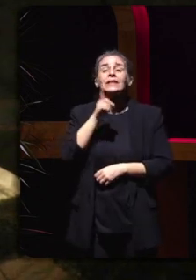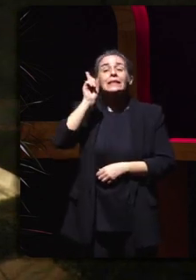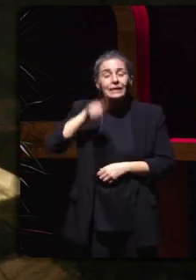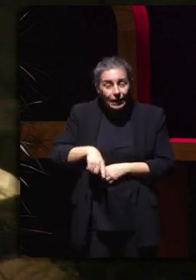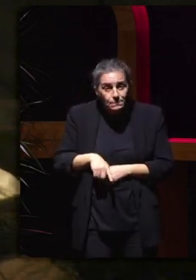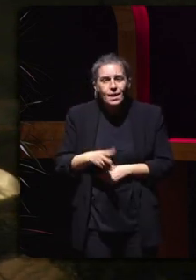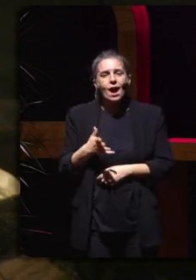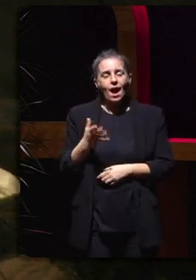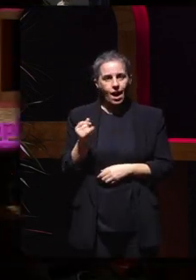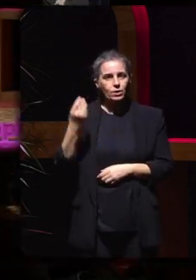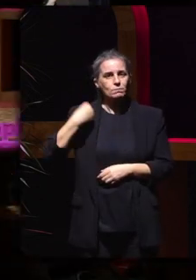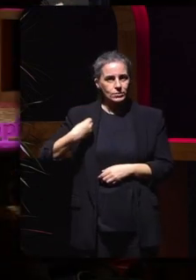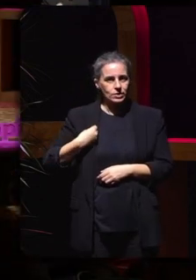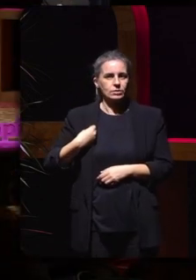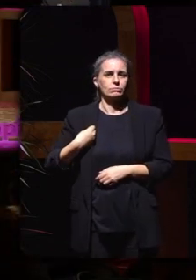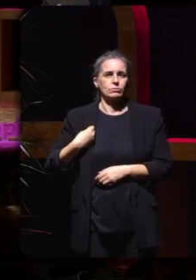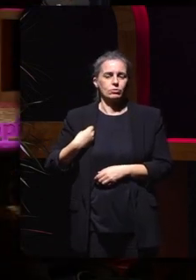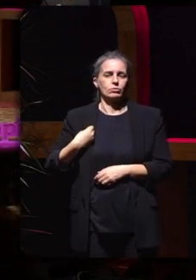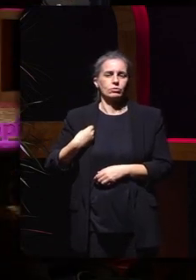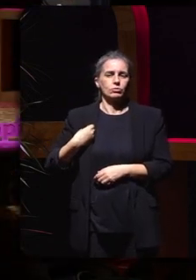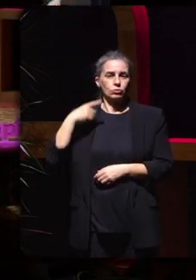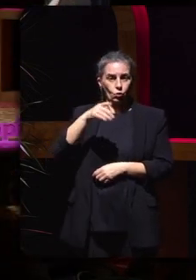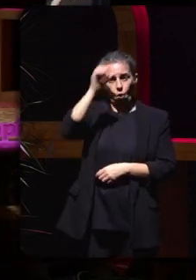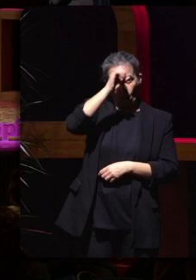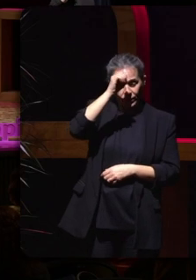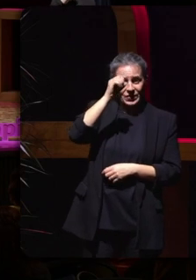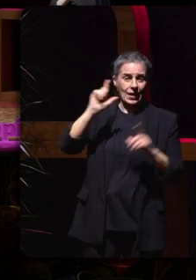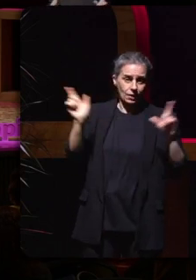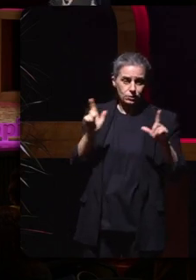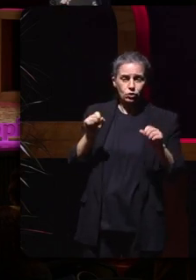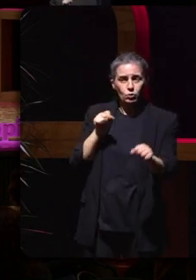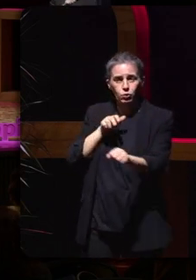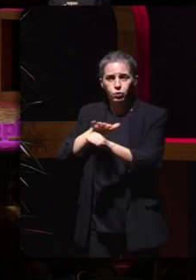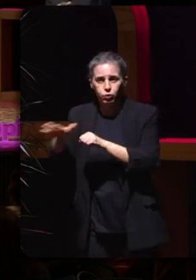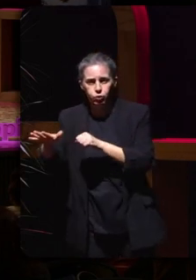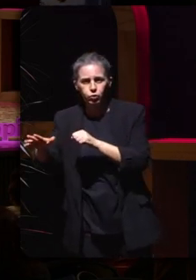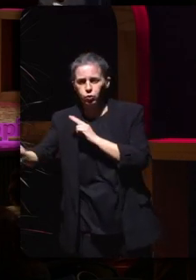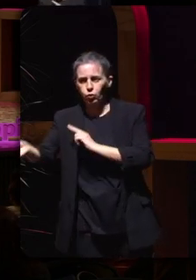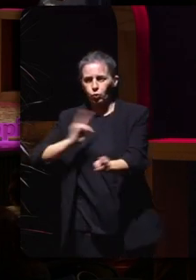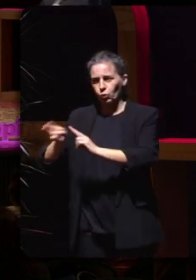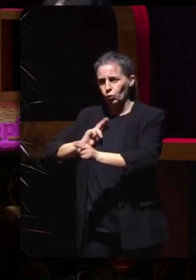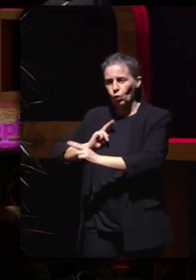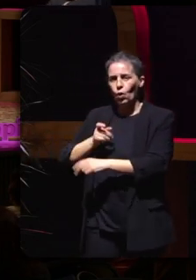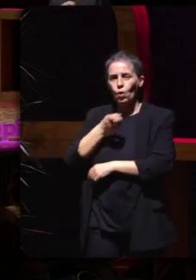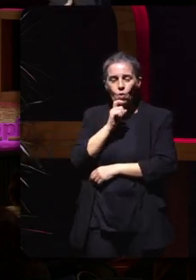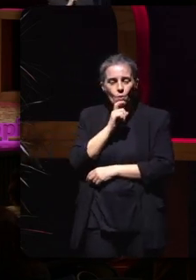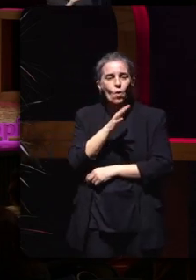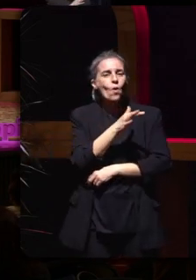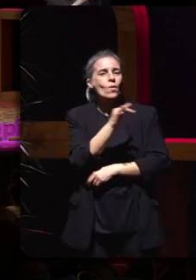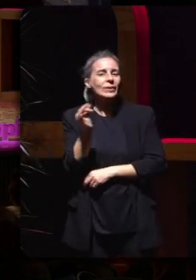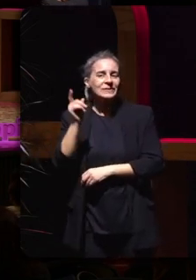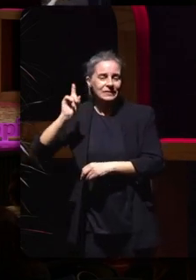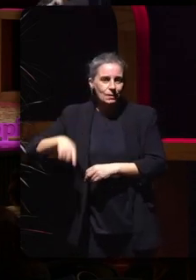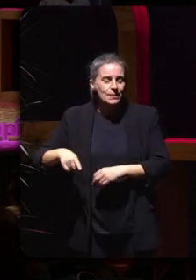airada hacia ti opinando sobre televisión y también ya añado opinando en televisión porque tal vez hay quien está aquí y se da cuenta de que